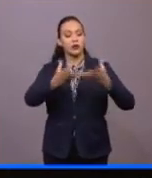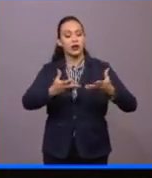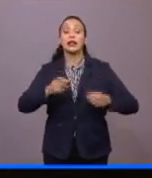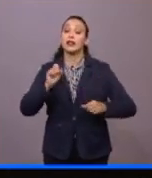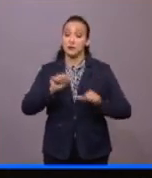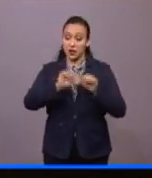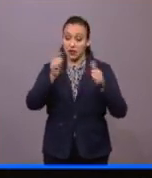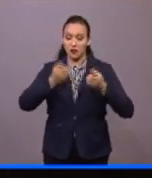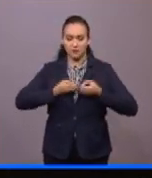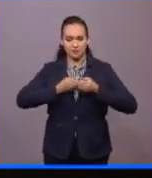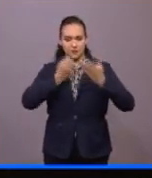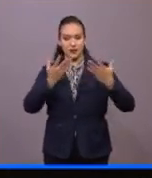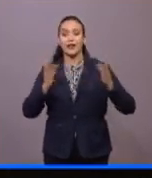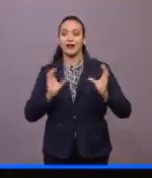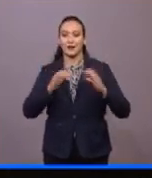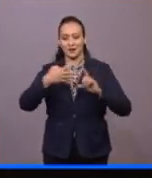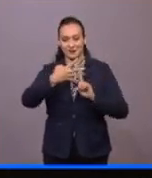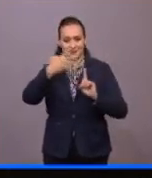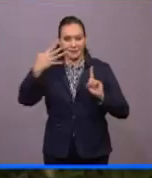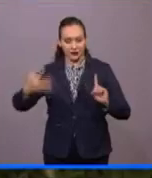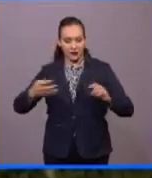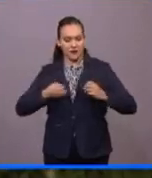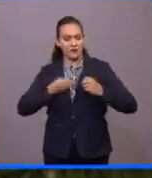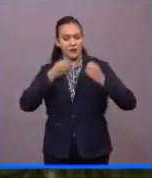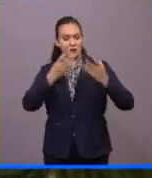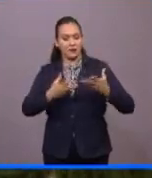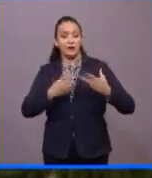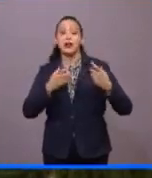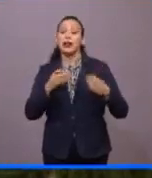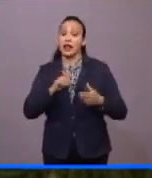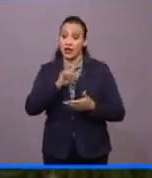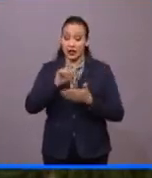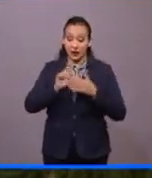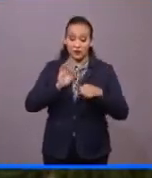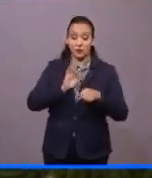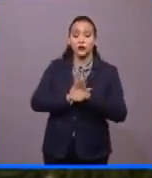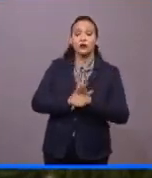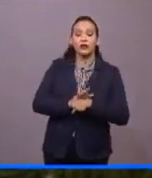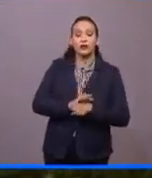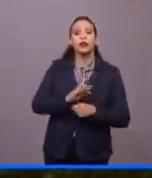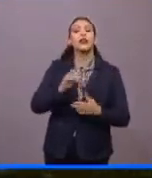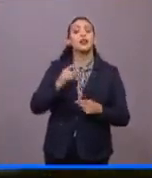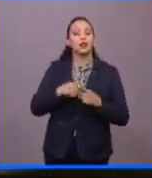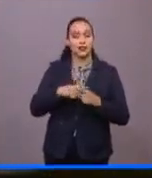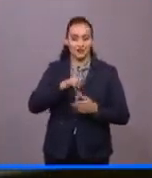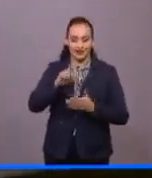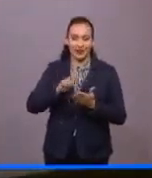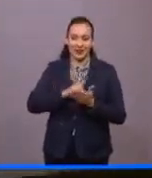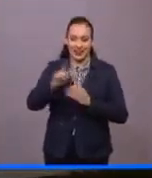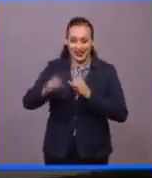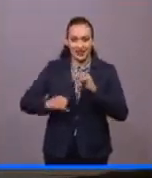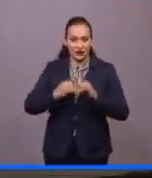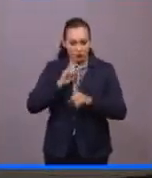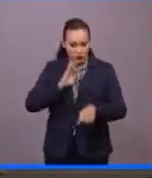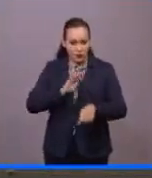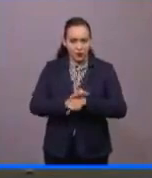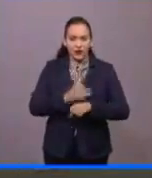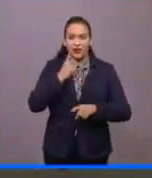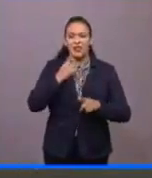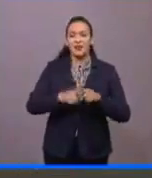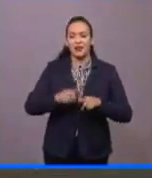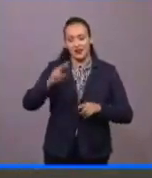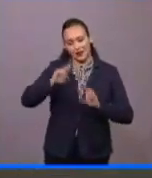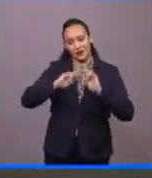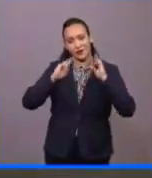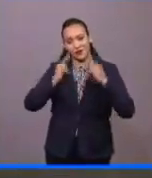artística de las personas de la comunidad LGBT está protegida por el derecho internacional, destacó la Unidad General de